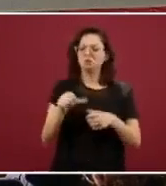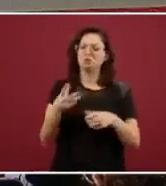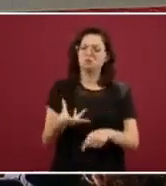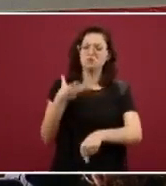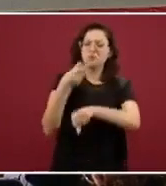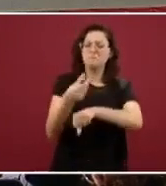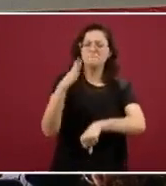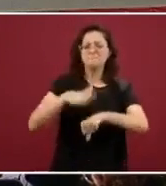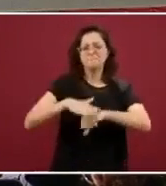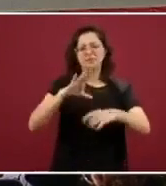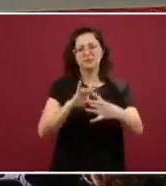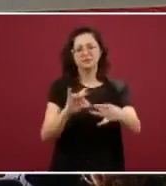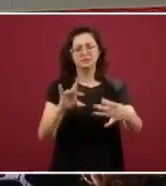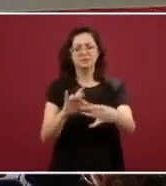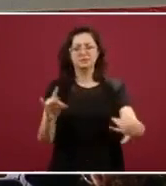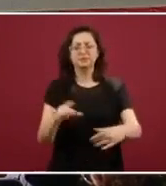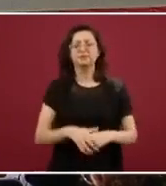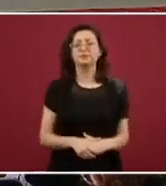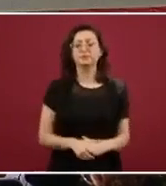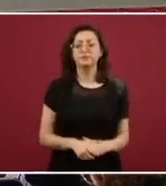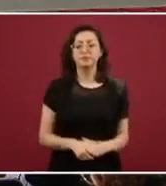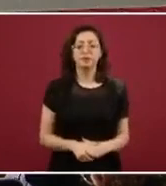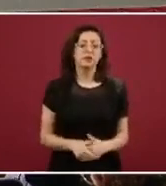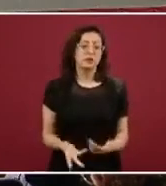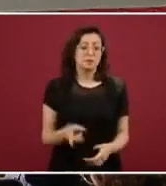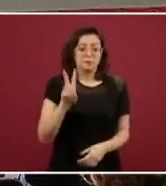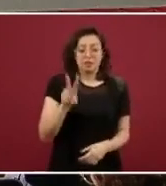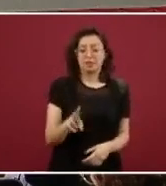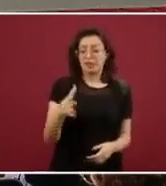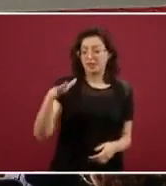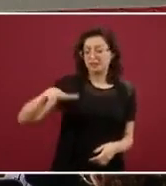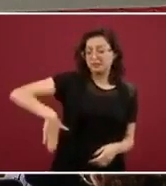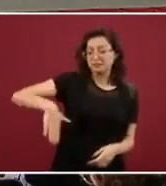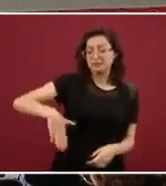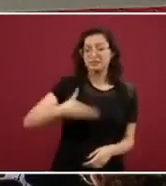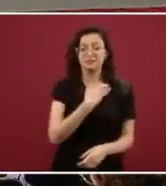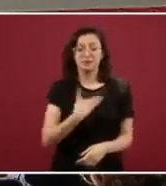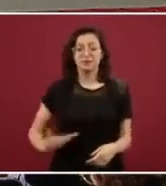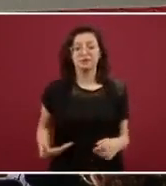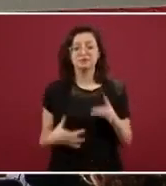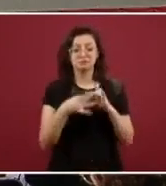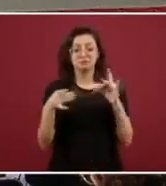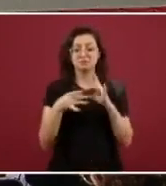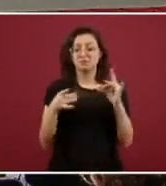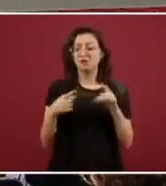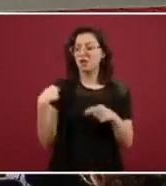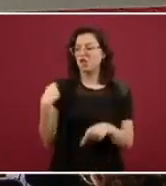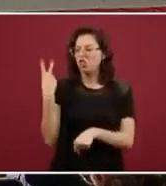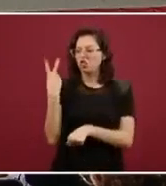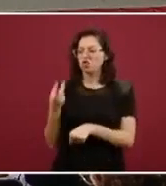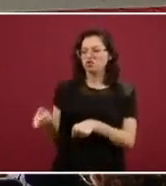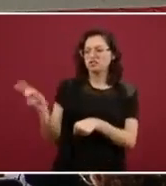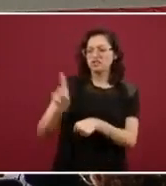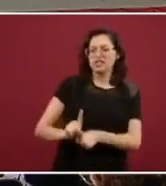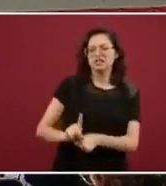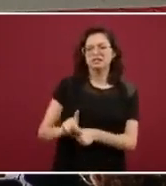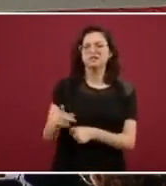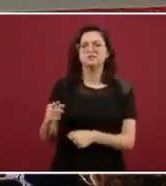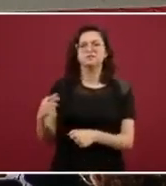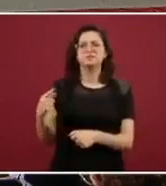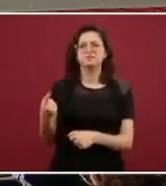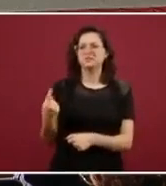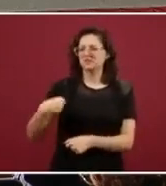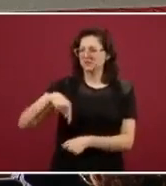y justamente, como dice el presidente, en los últimos 2 días nos ha llamado la atención